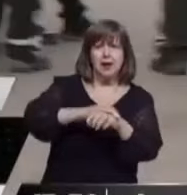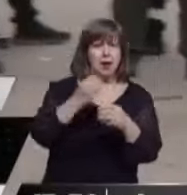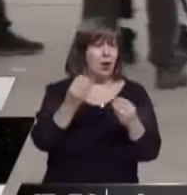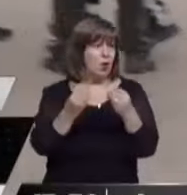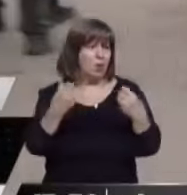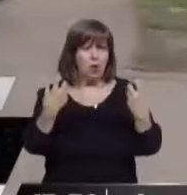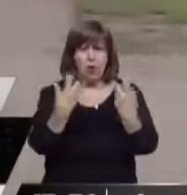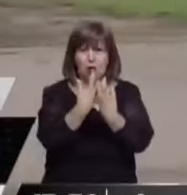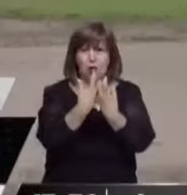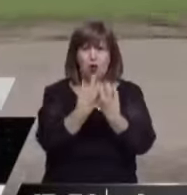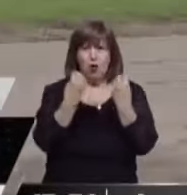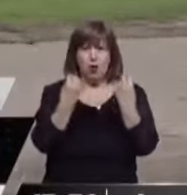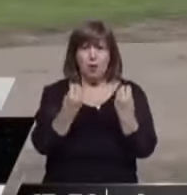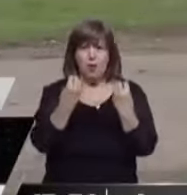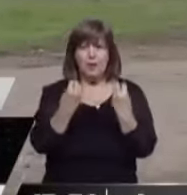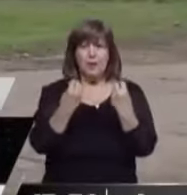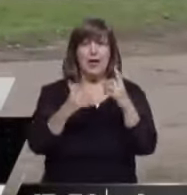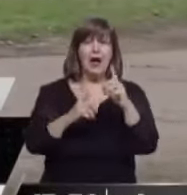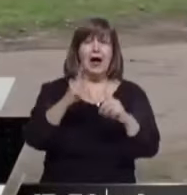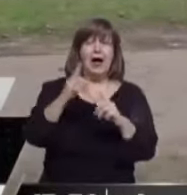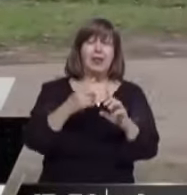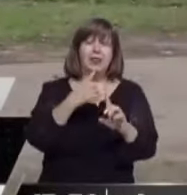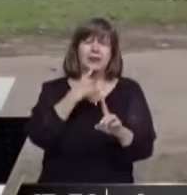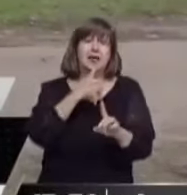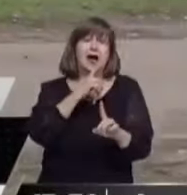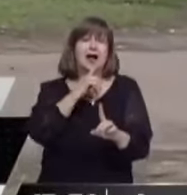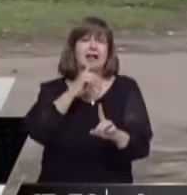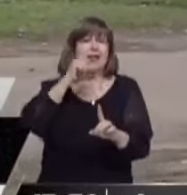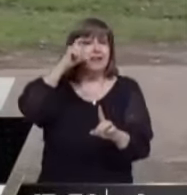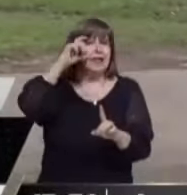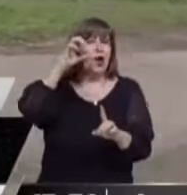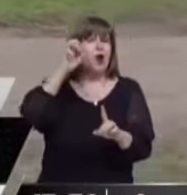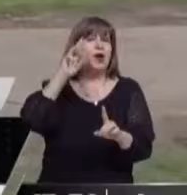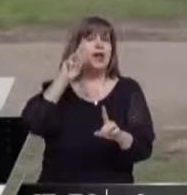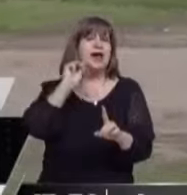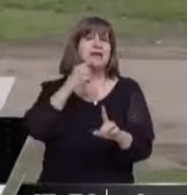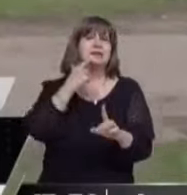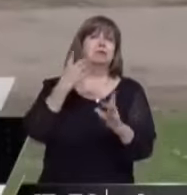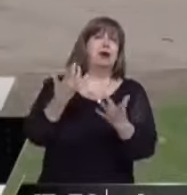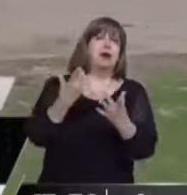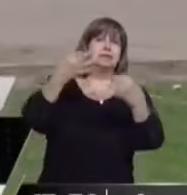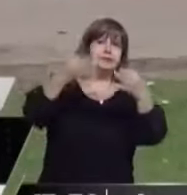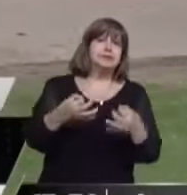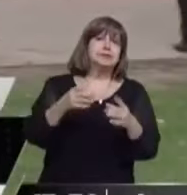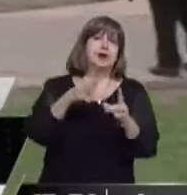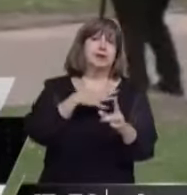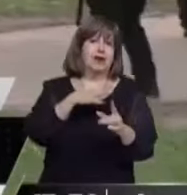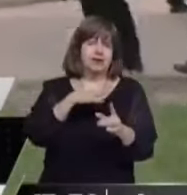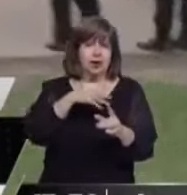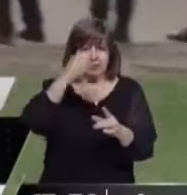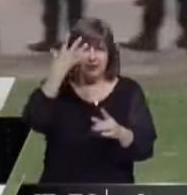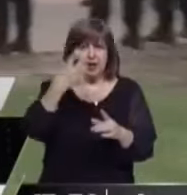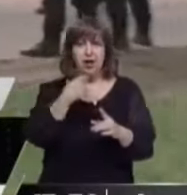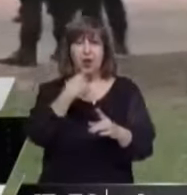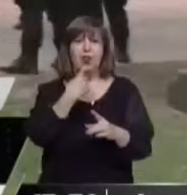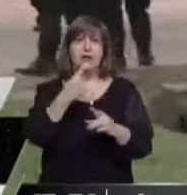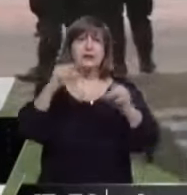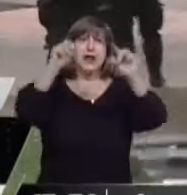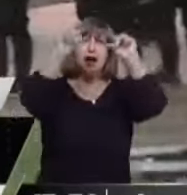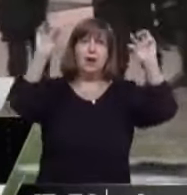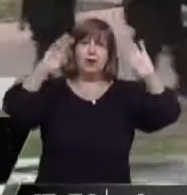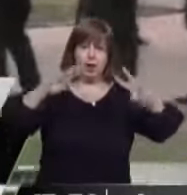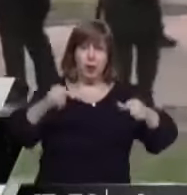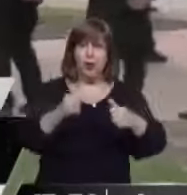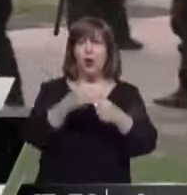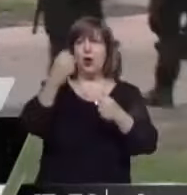porque todavía si bien hay algunas hipótesis que se están manejando ninguna de ellas es concluyentes muchos hablan de robo de cables otros